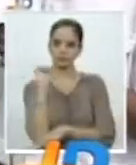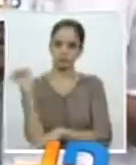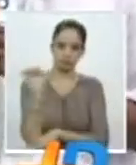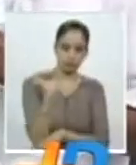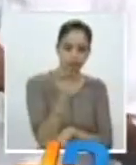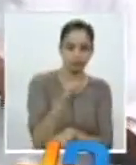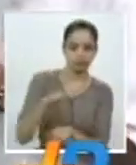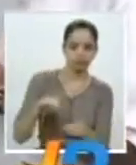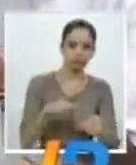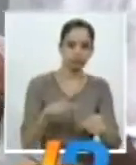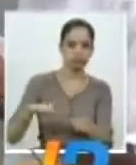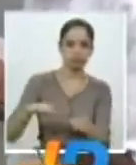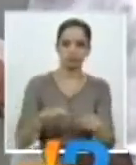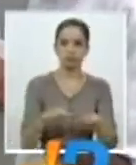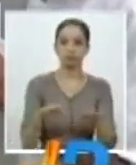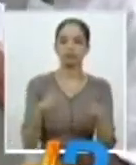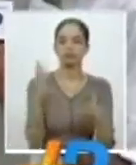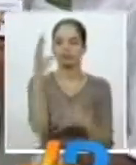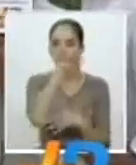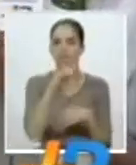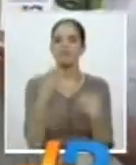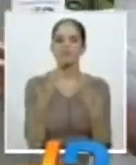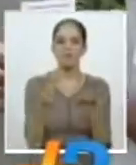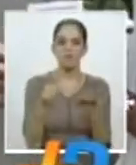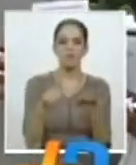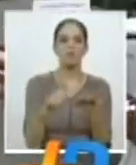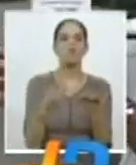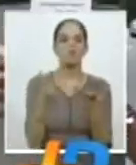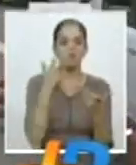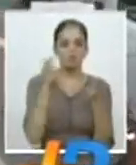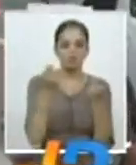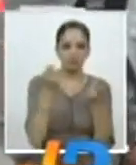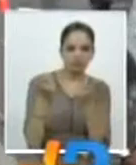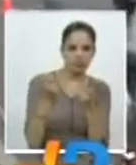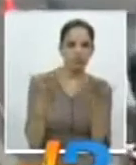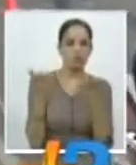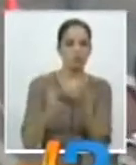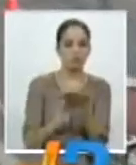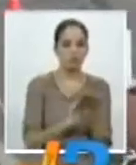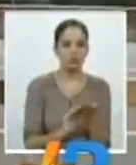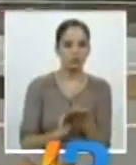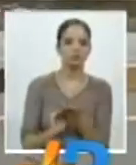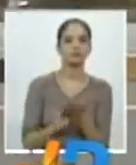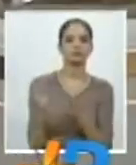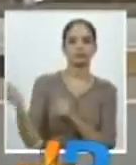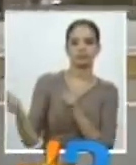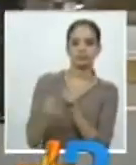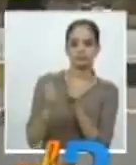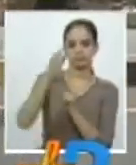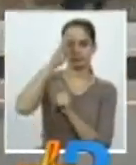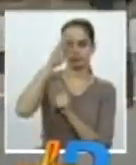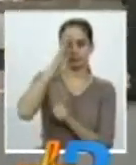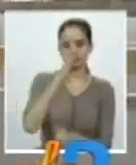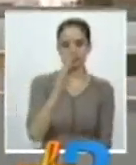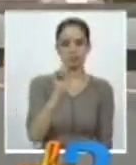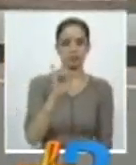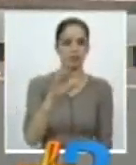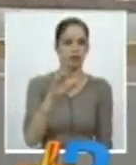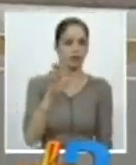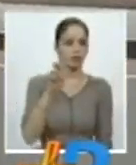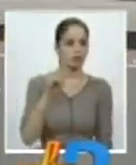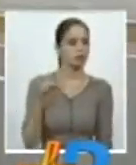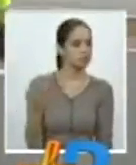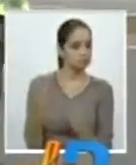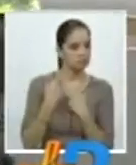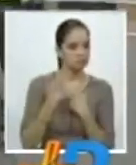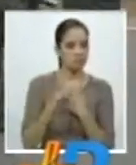Para conocer cómo se desarrolla esta operación en el departamento, me encuentro con el coronel Byron Castillo, comandante de la Policía de Carreteras. Coronel,